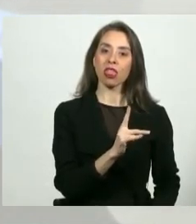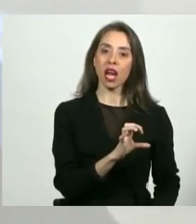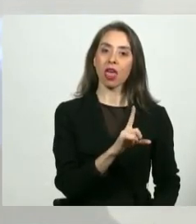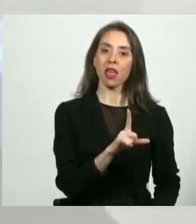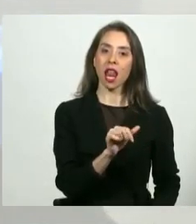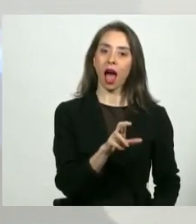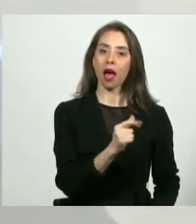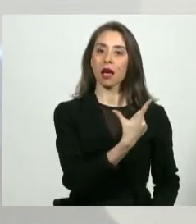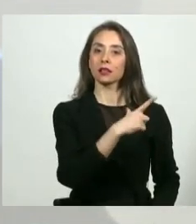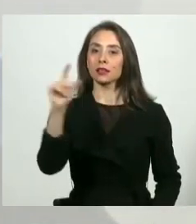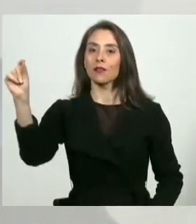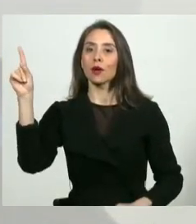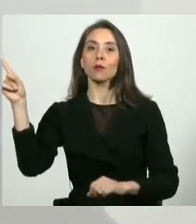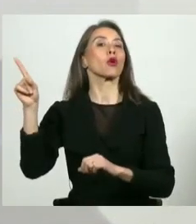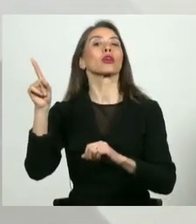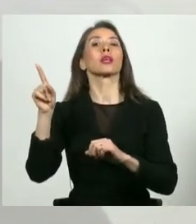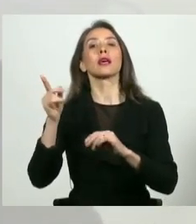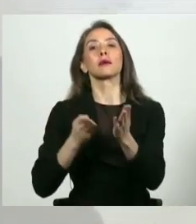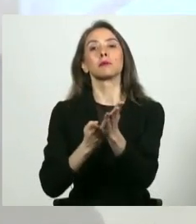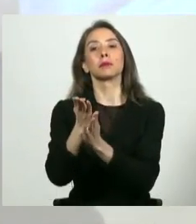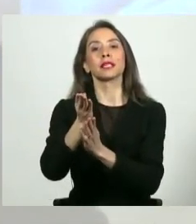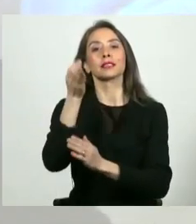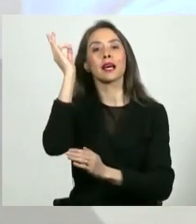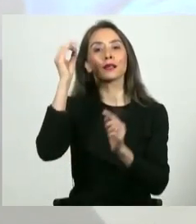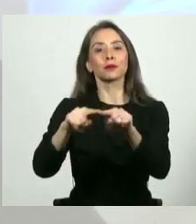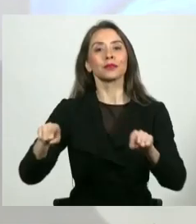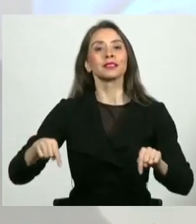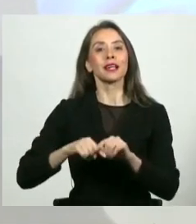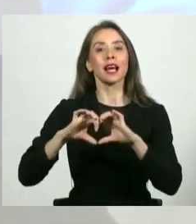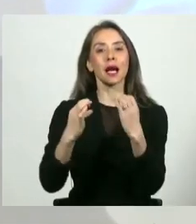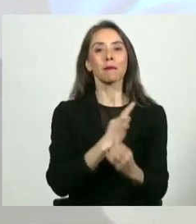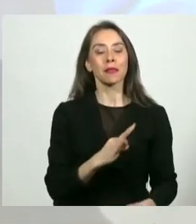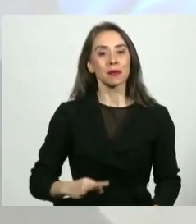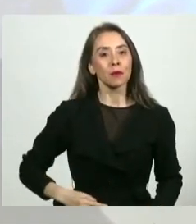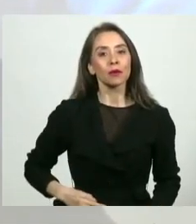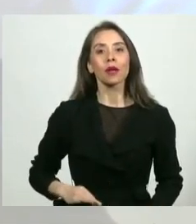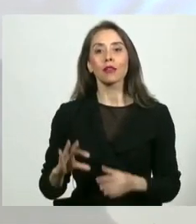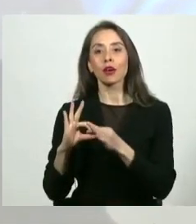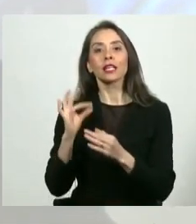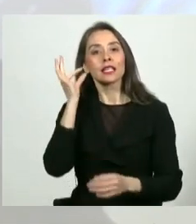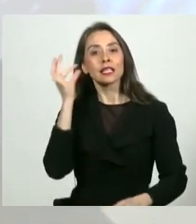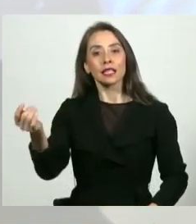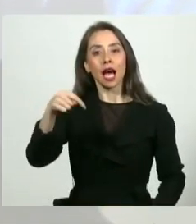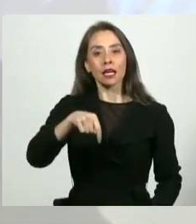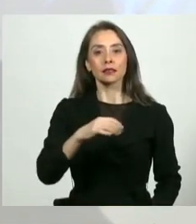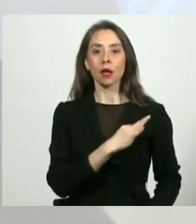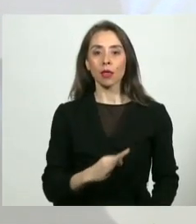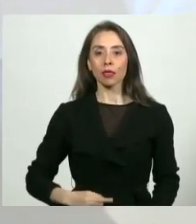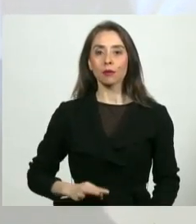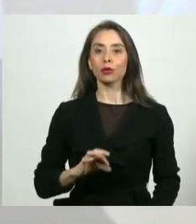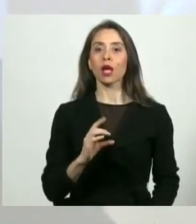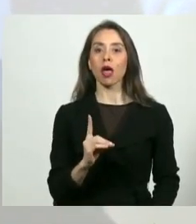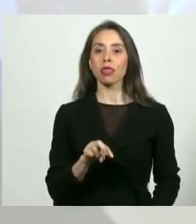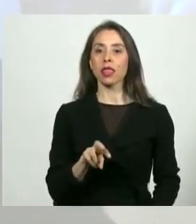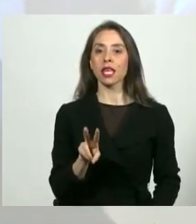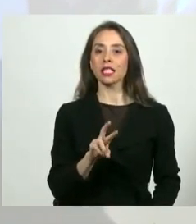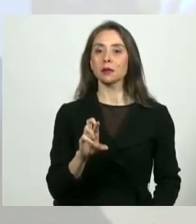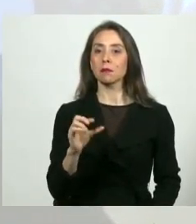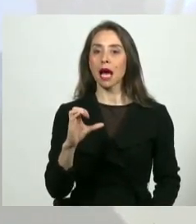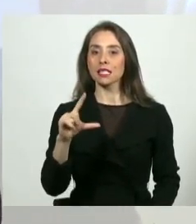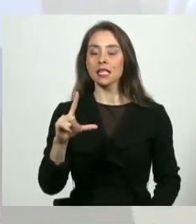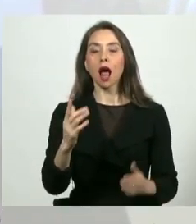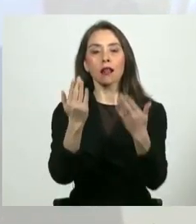la sesión de la Cámara de Diputados. Agradecer la presencia de nuestra diputada Denise Pascal. Un